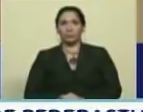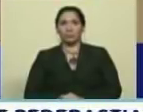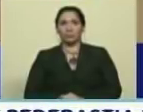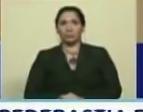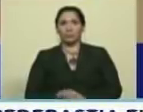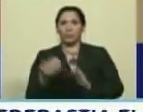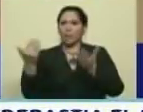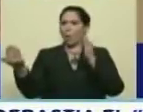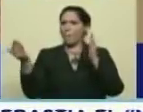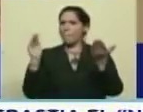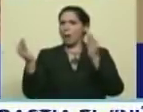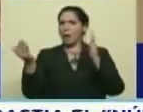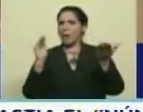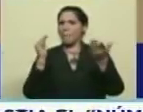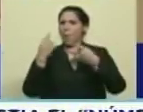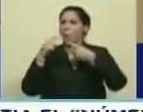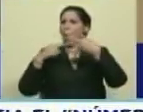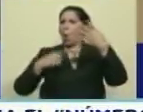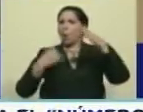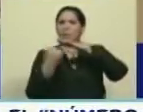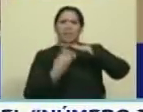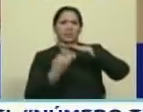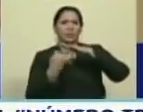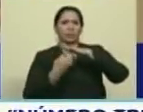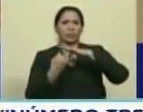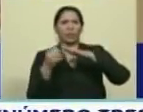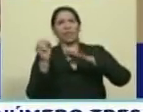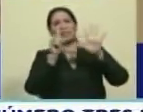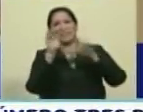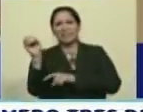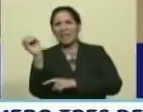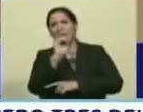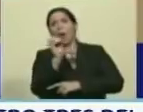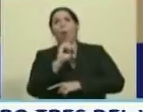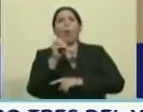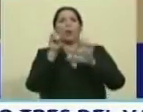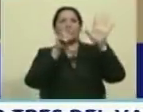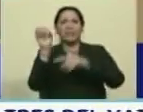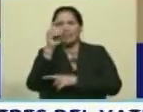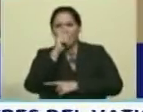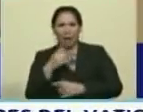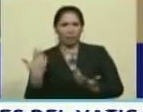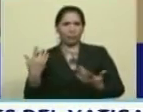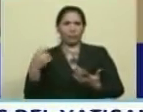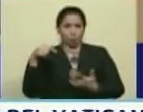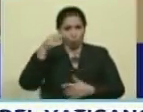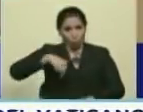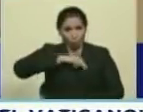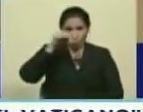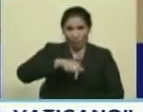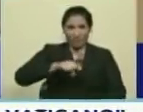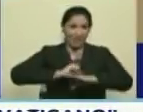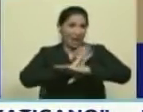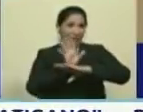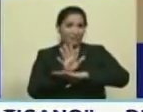comparémonos con otras instituciones que tienen 60, 70 o más años, son 14 años, independientemente de todos los retos.